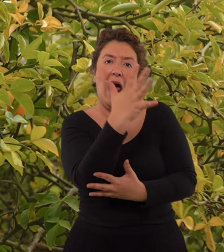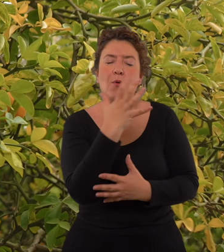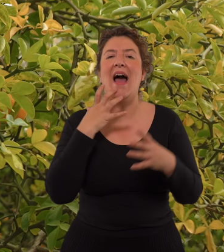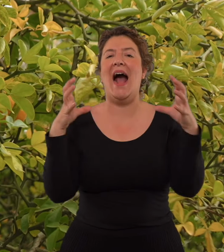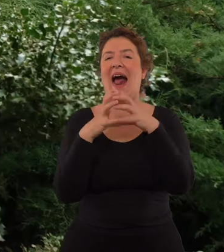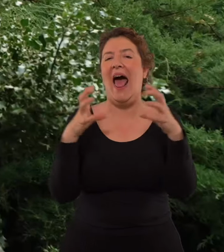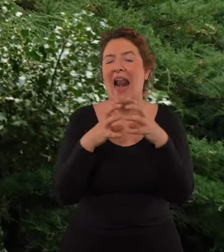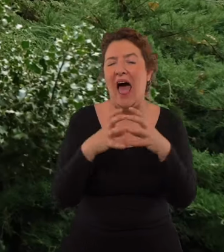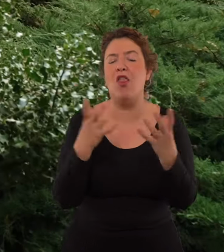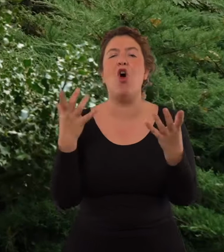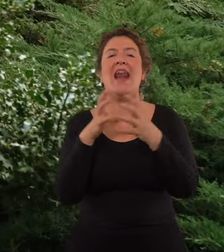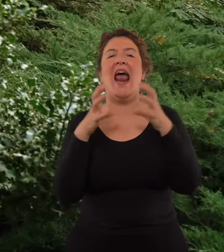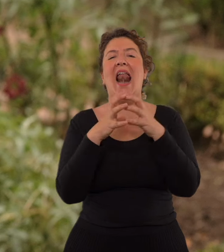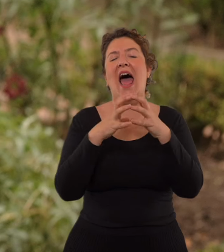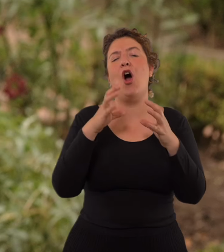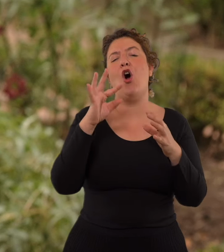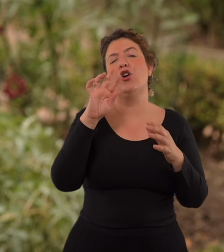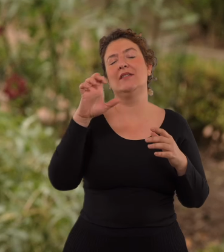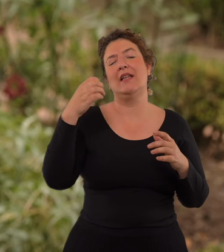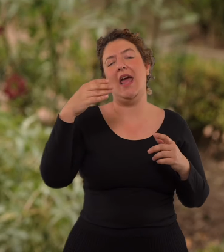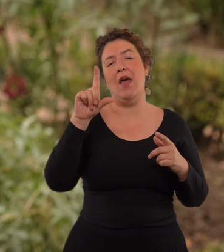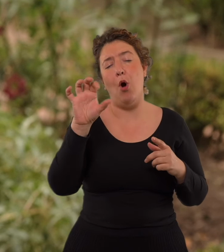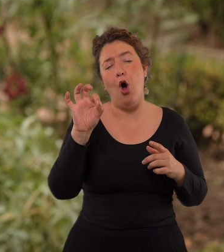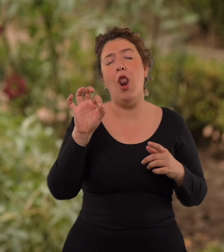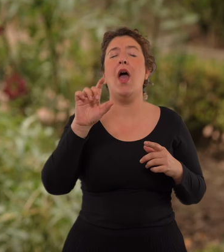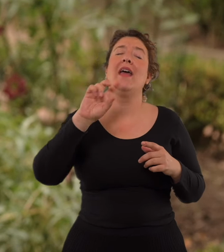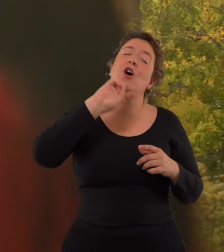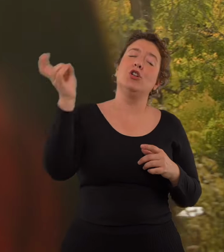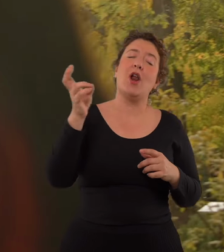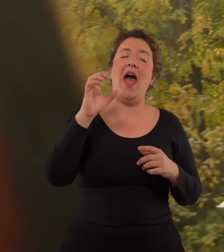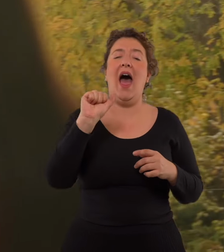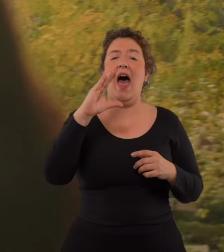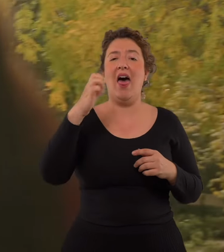el naranjo trébol o el acebo, aportando aromas y colores.